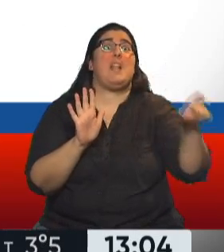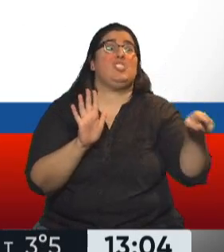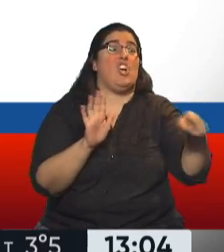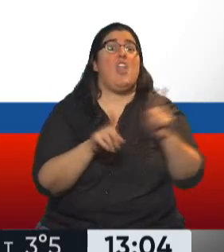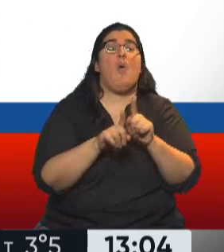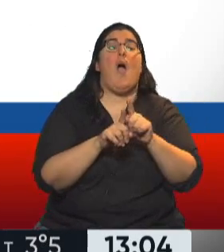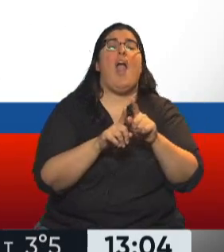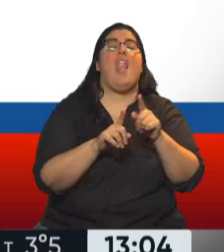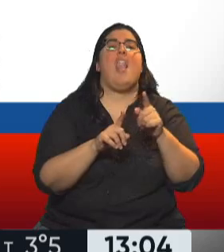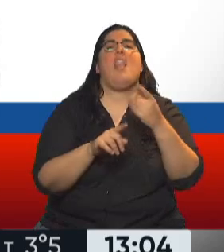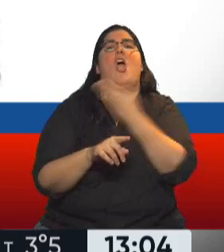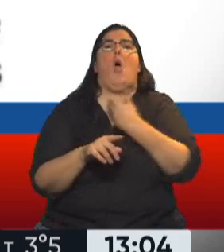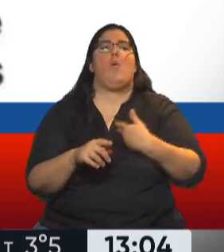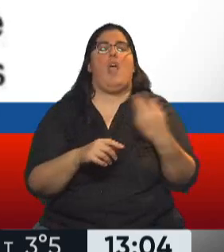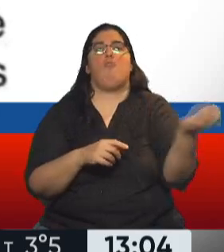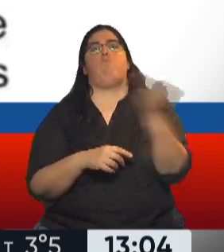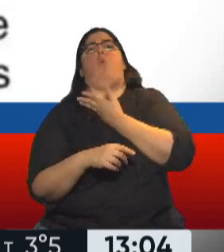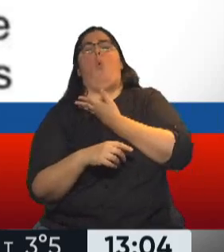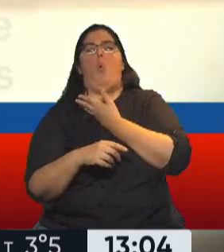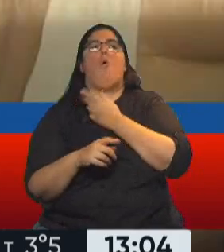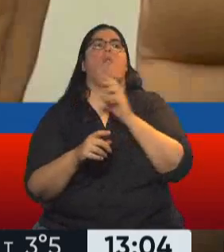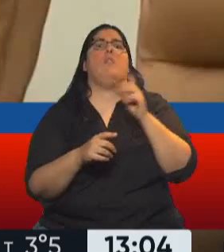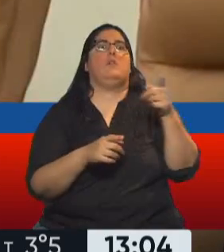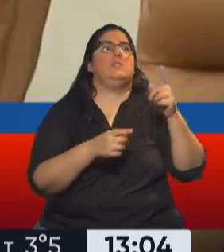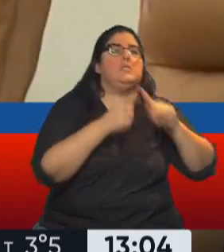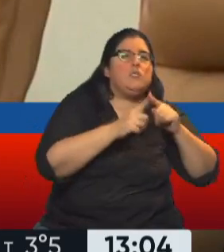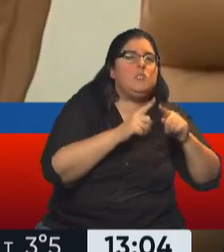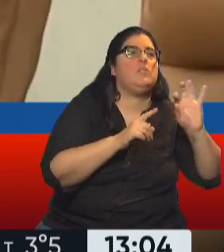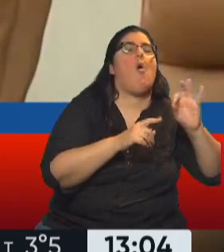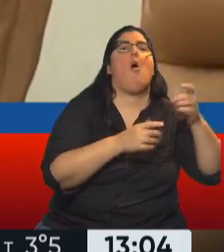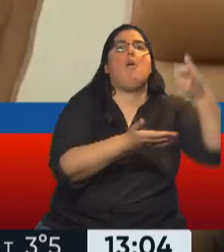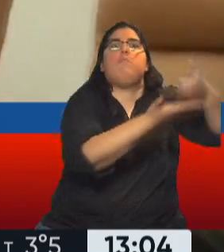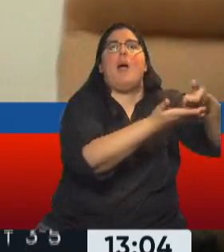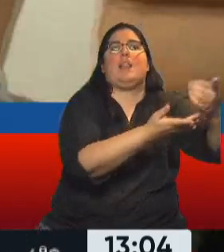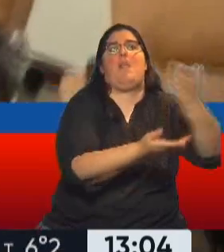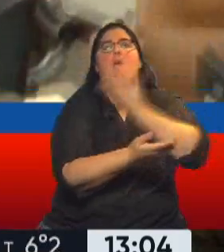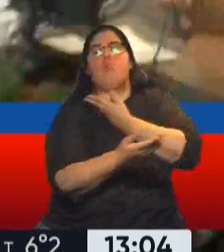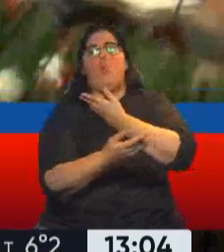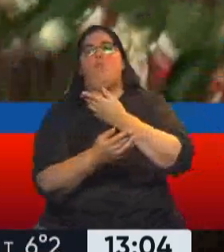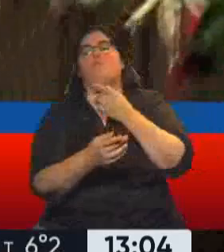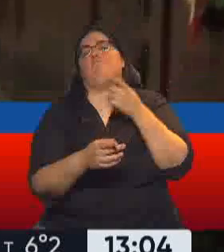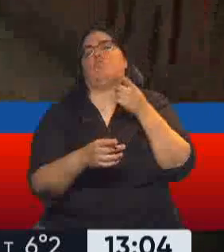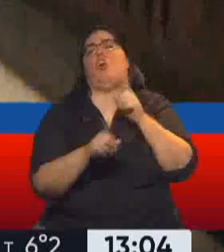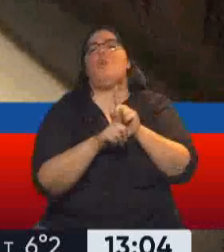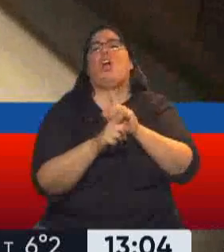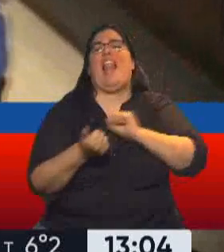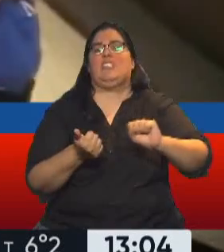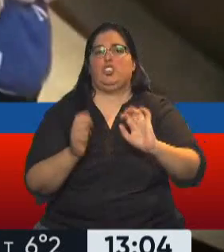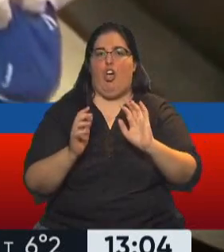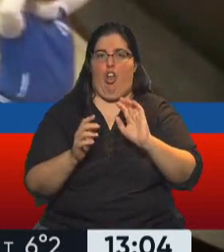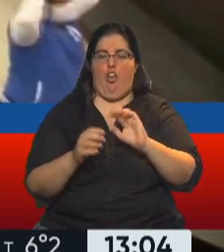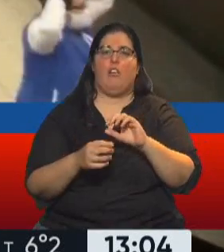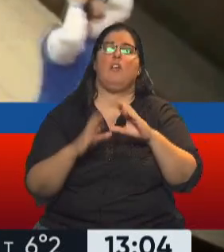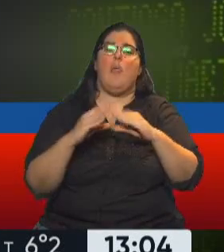de Estado o que incite a la injerencia extranjera. Otra legislación que va en el mismo sentido es el de los